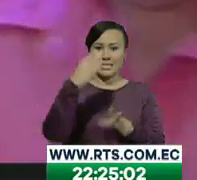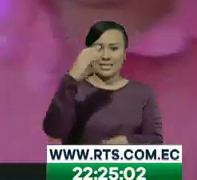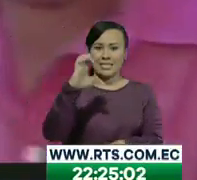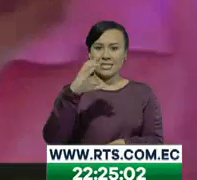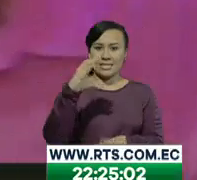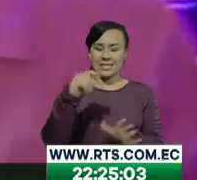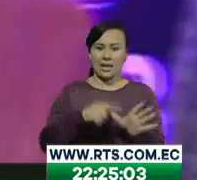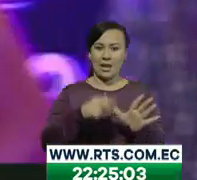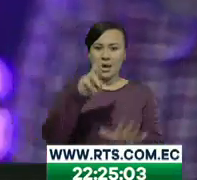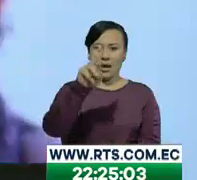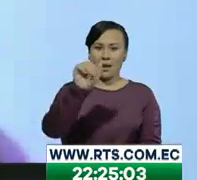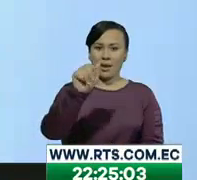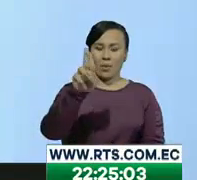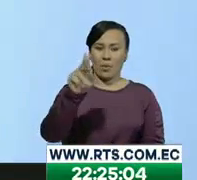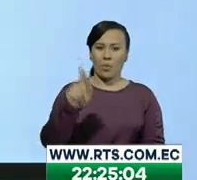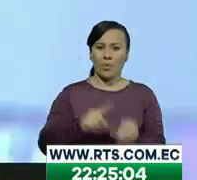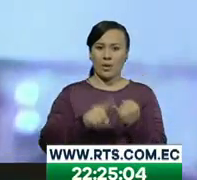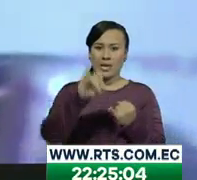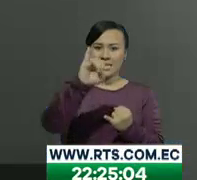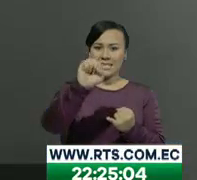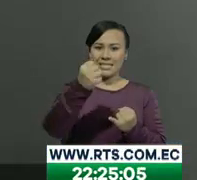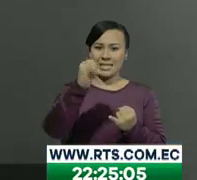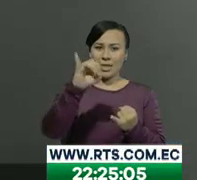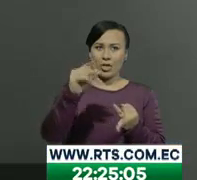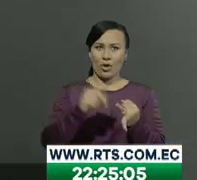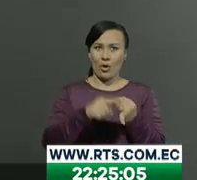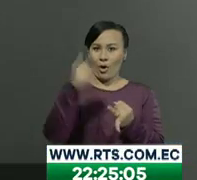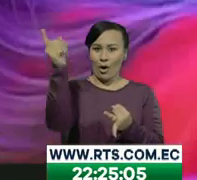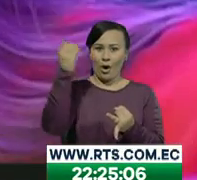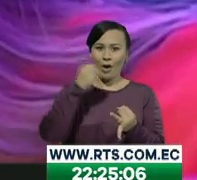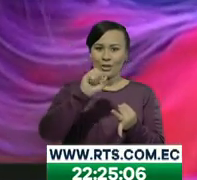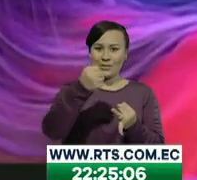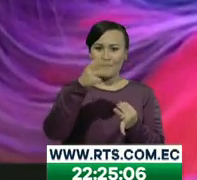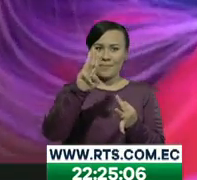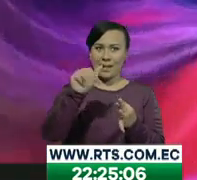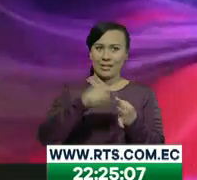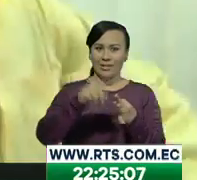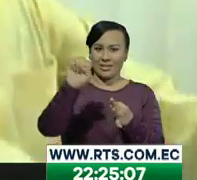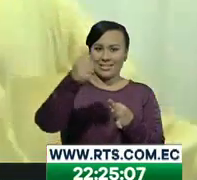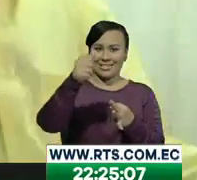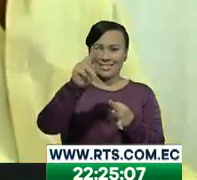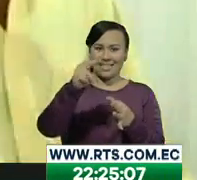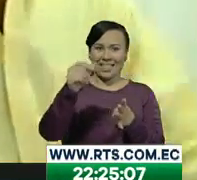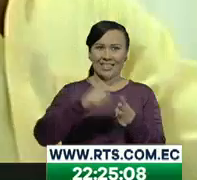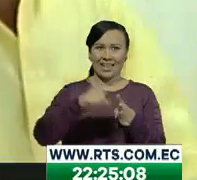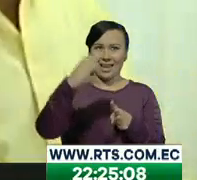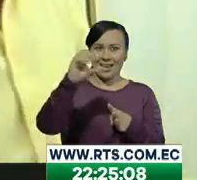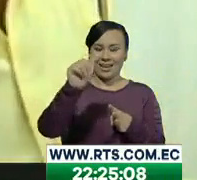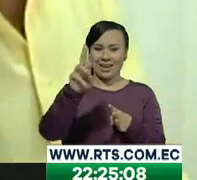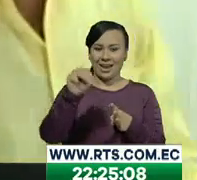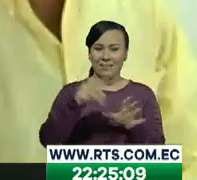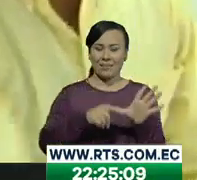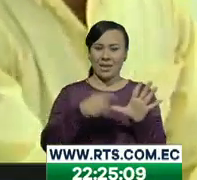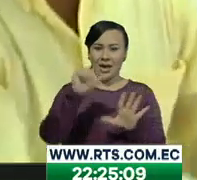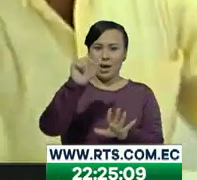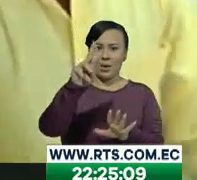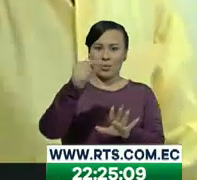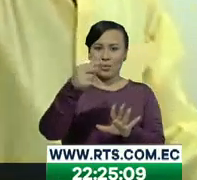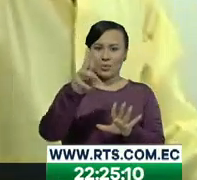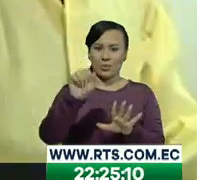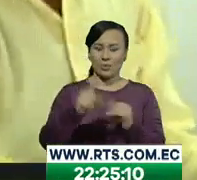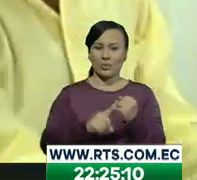raúl pintos isidro murillo osvaldo segura sandra pareja carmen espinoza augusto enríquez